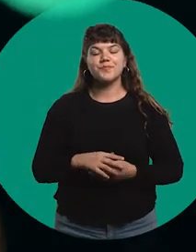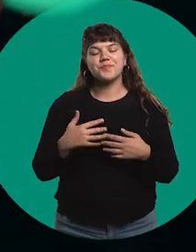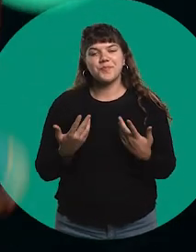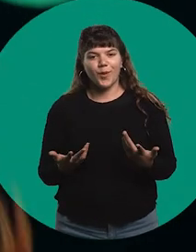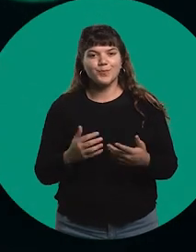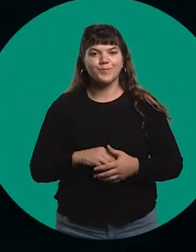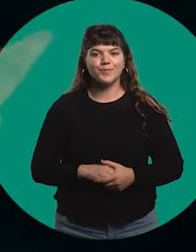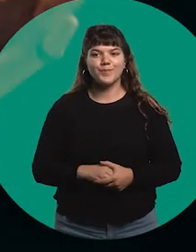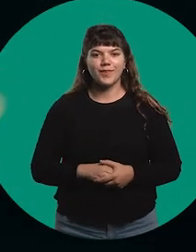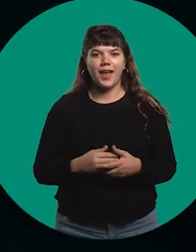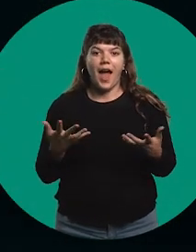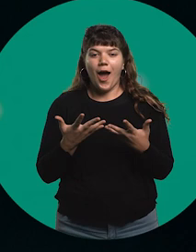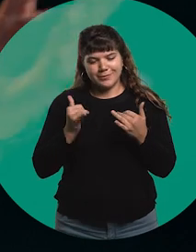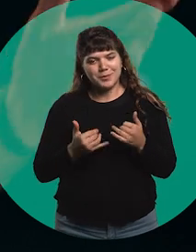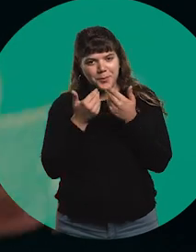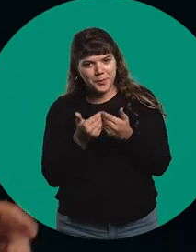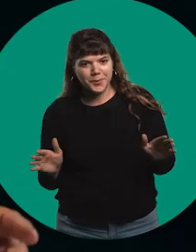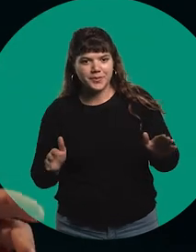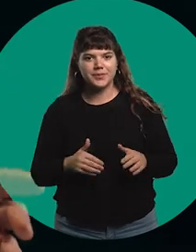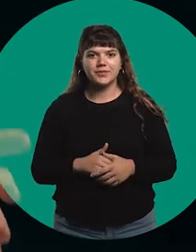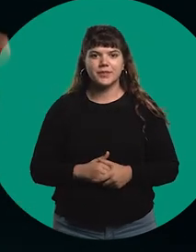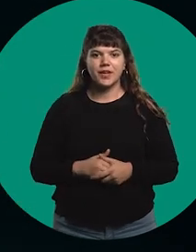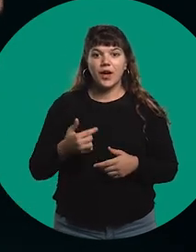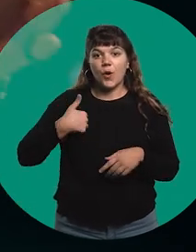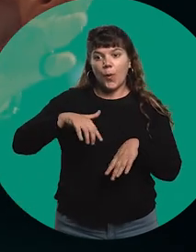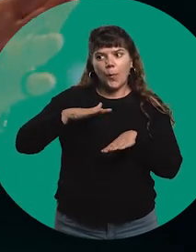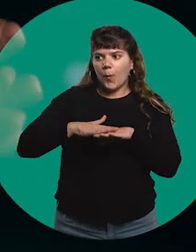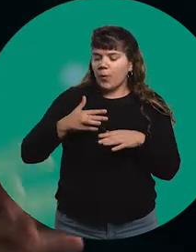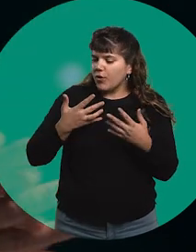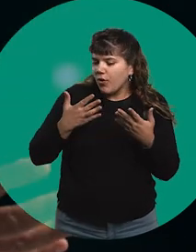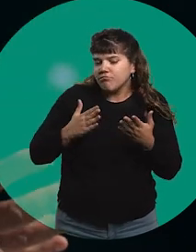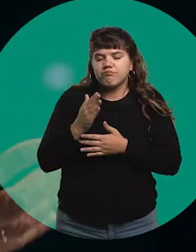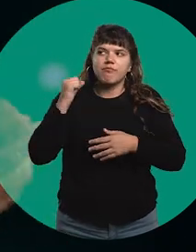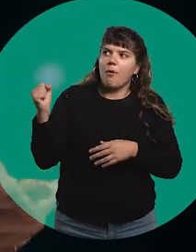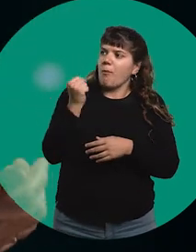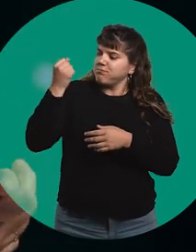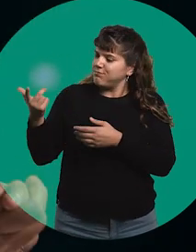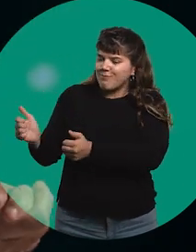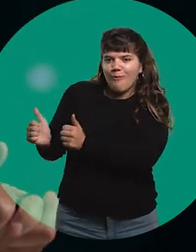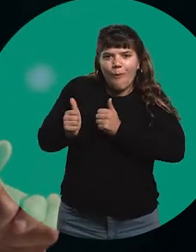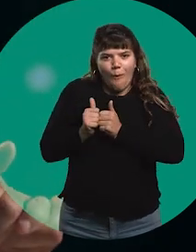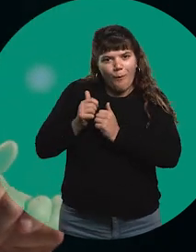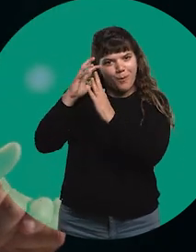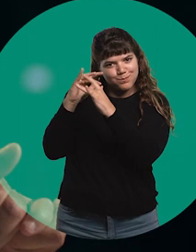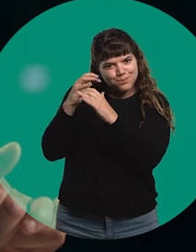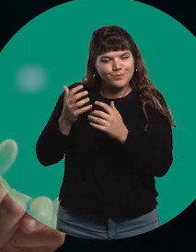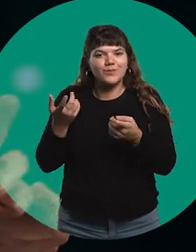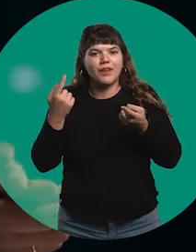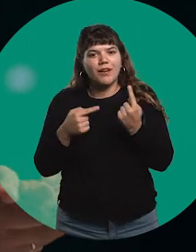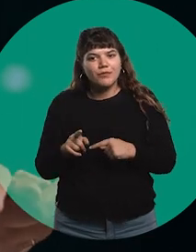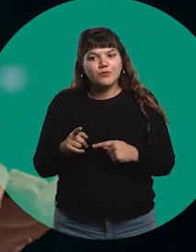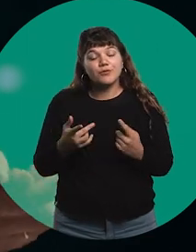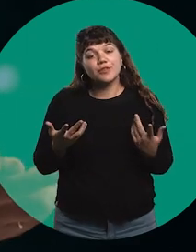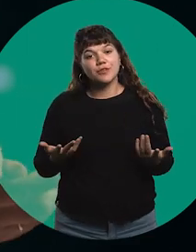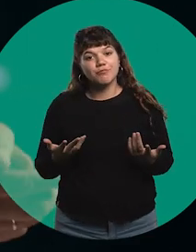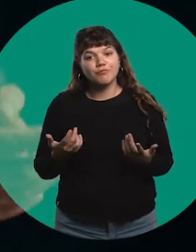Bueno. Así podemos arrancar, porque cuando yo hago algo importante siempre me acompaña Josefina. Así es